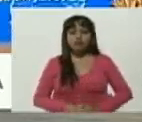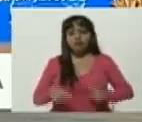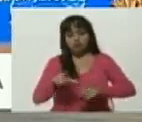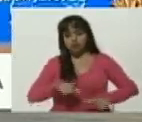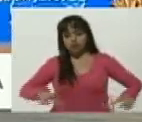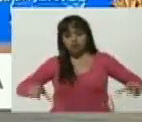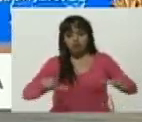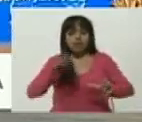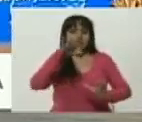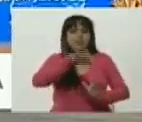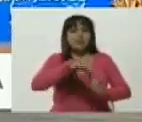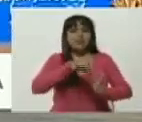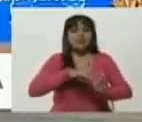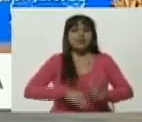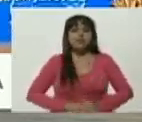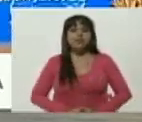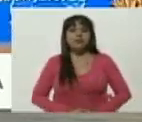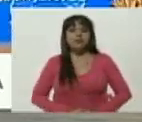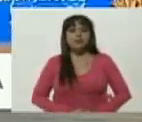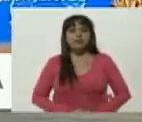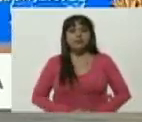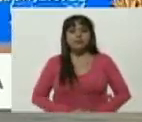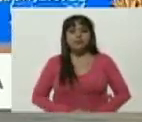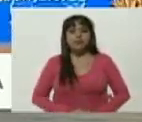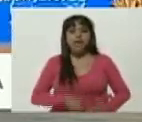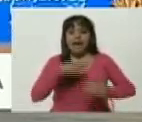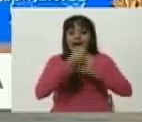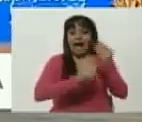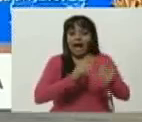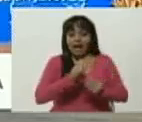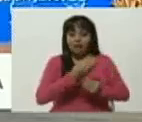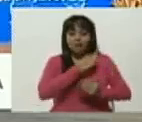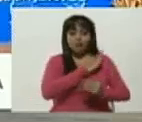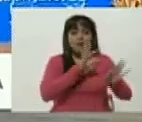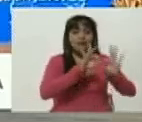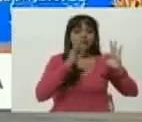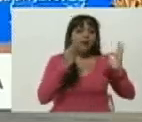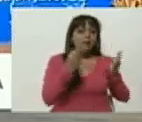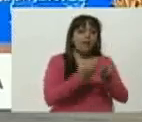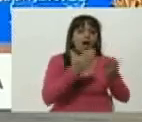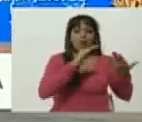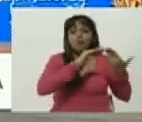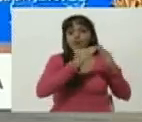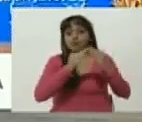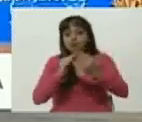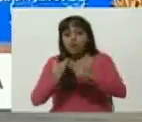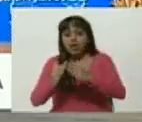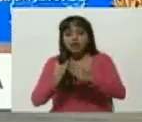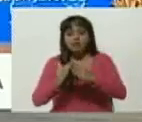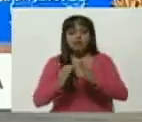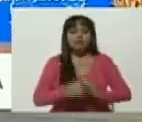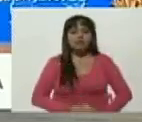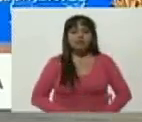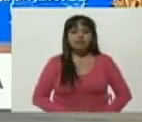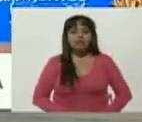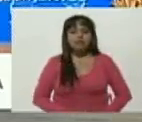las unidades productivas, desde las unidades productivas familiares, comunitarias, comunales,